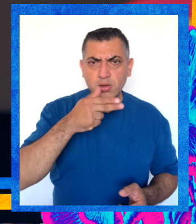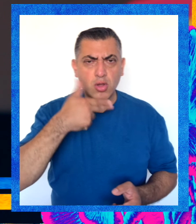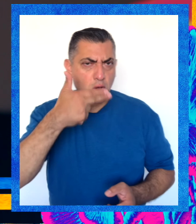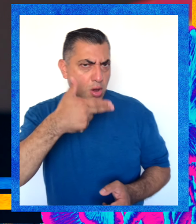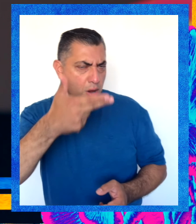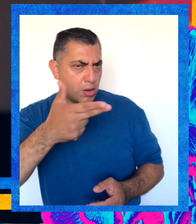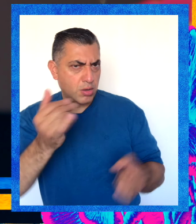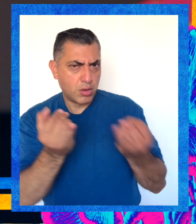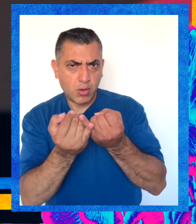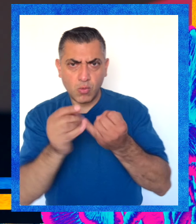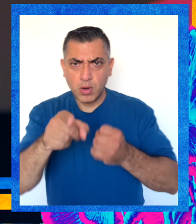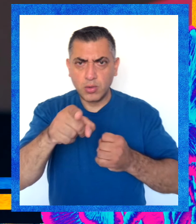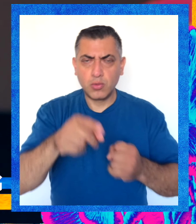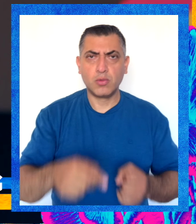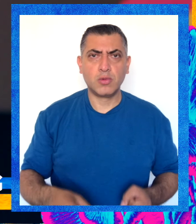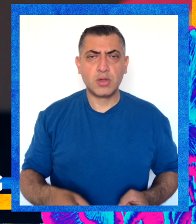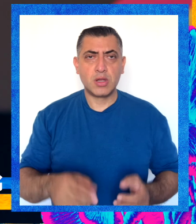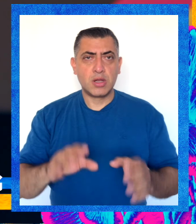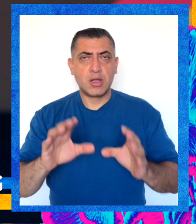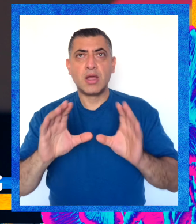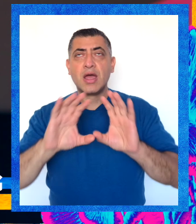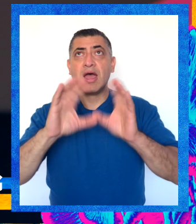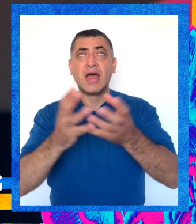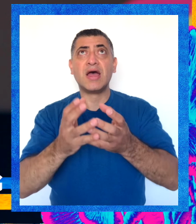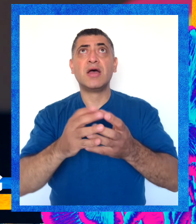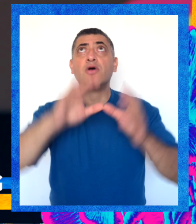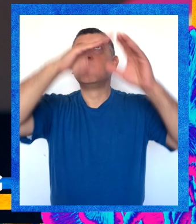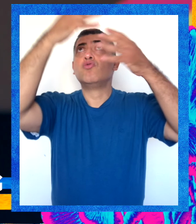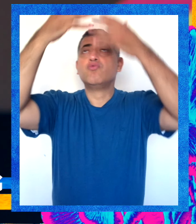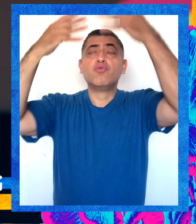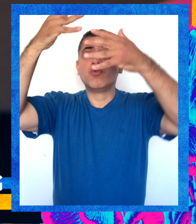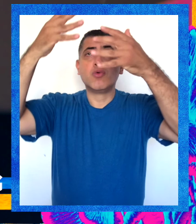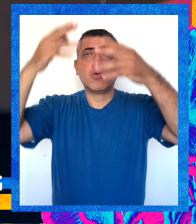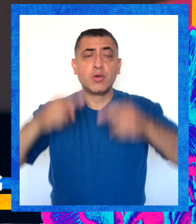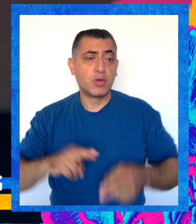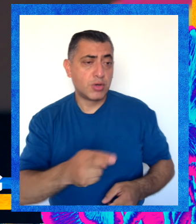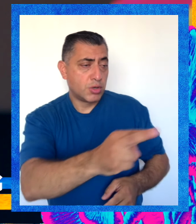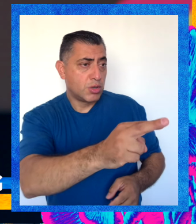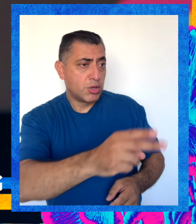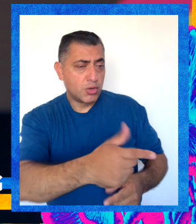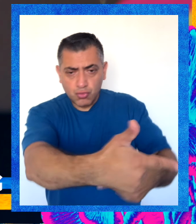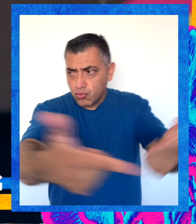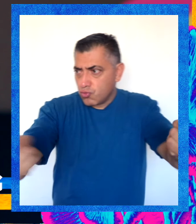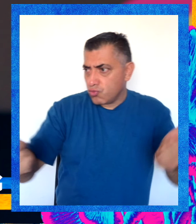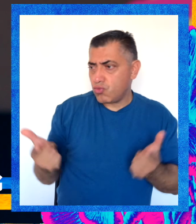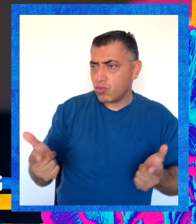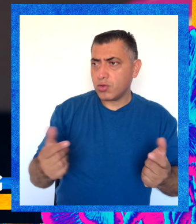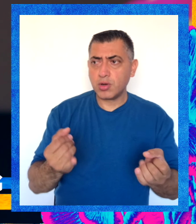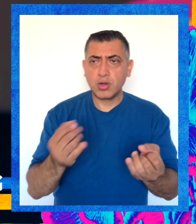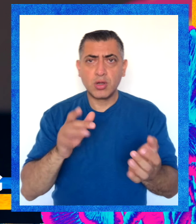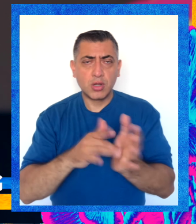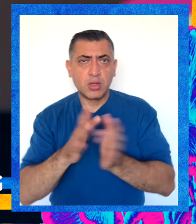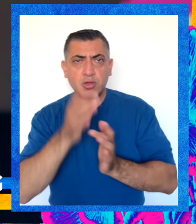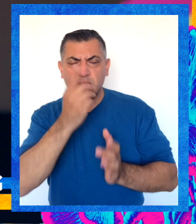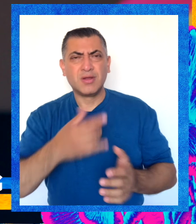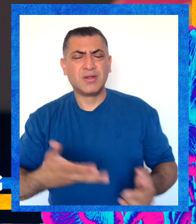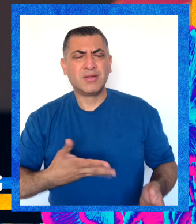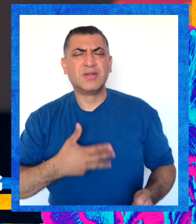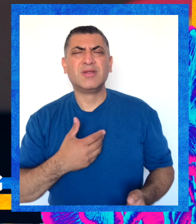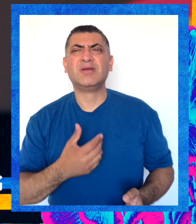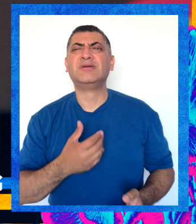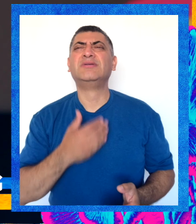lo hiciste tú creó las nubes los ríos y los lagos no obstante este mismo jesús dijo tengo sed soporto los